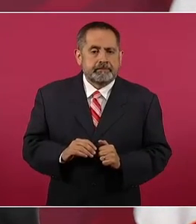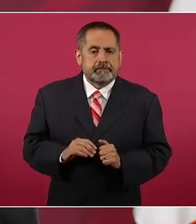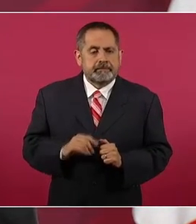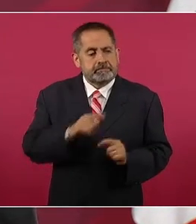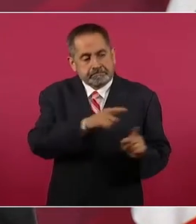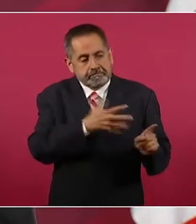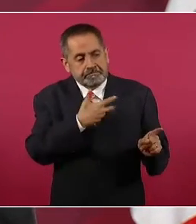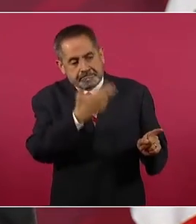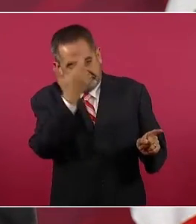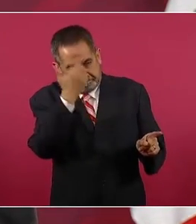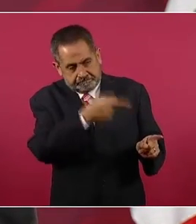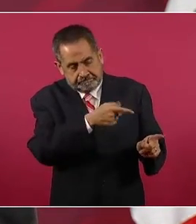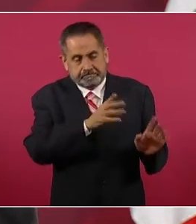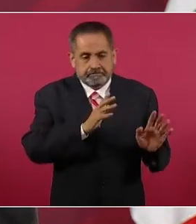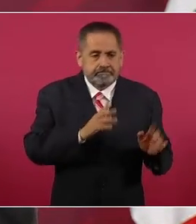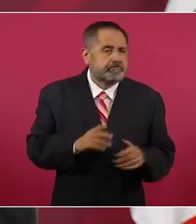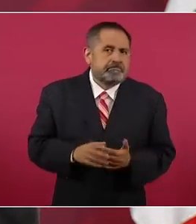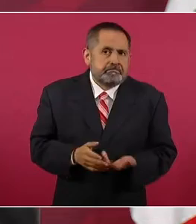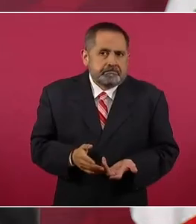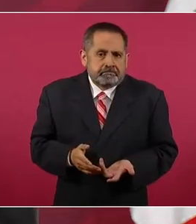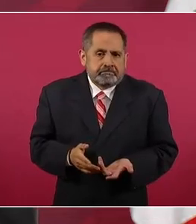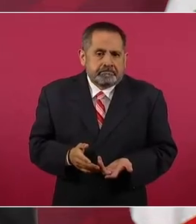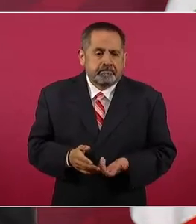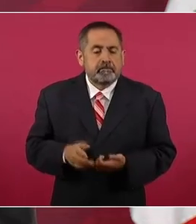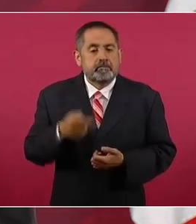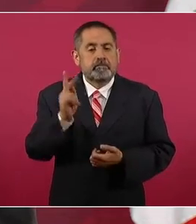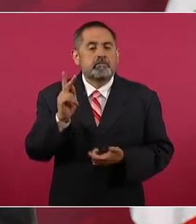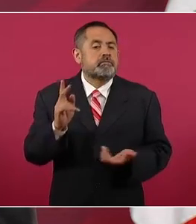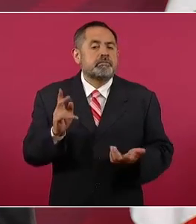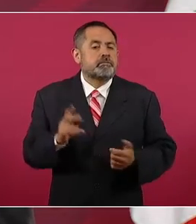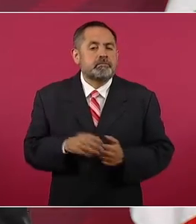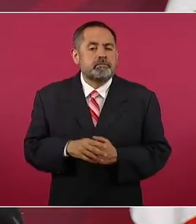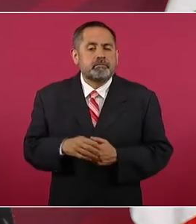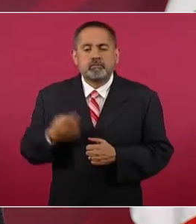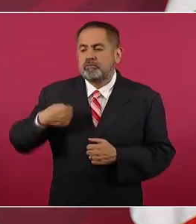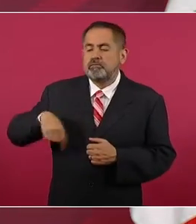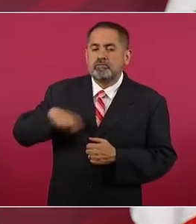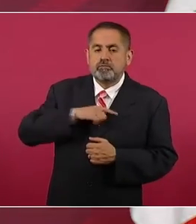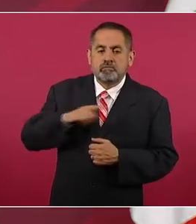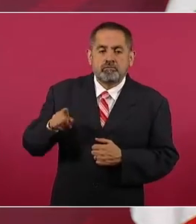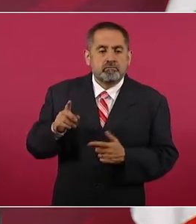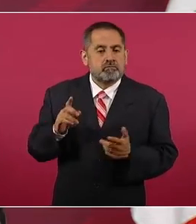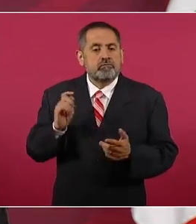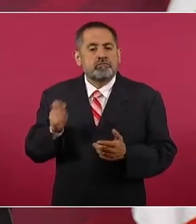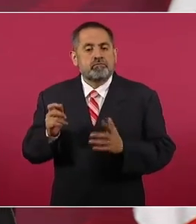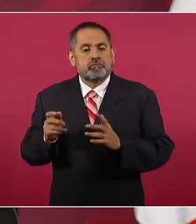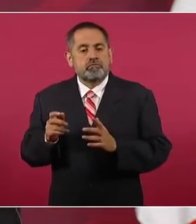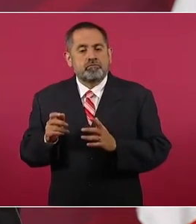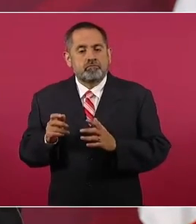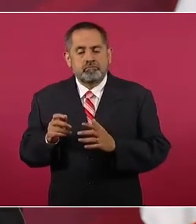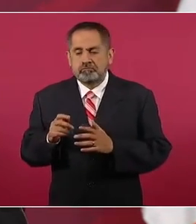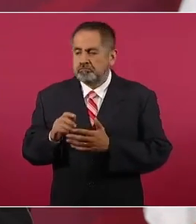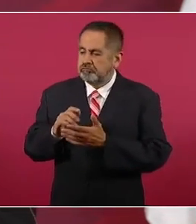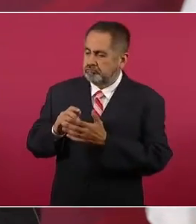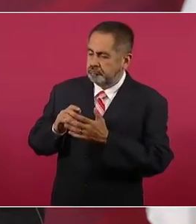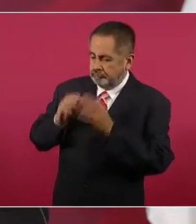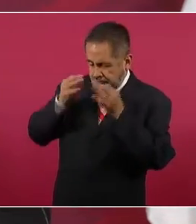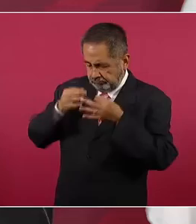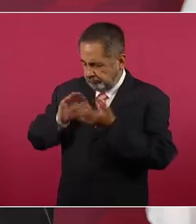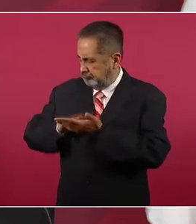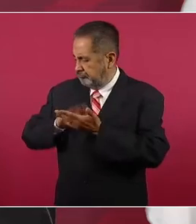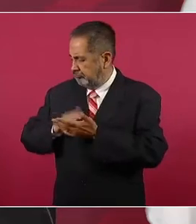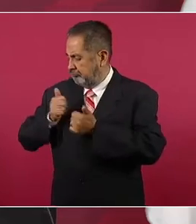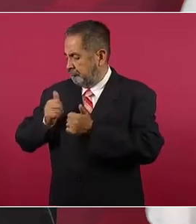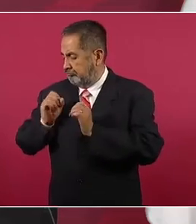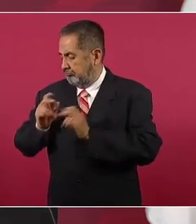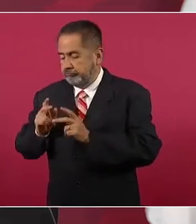tendrían razón. Y nosotros, en vez de caer en la autocomplacencia,